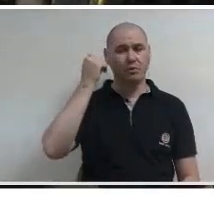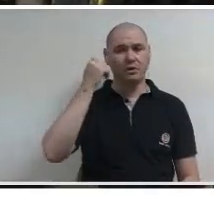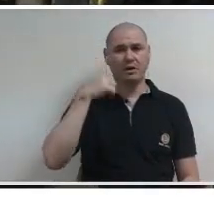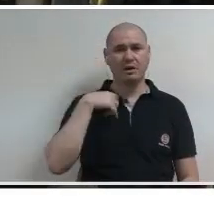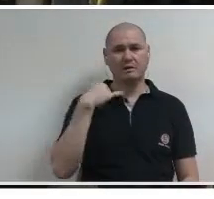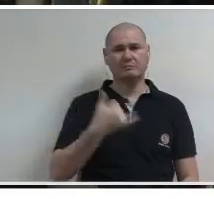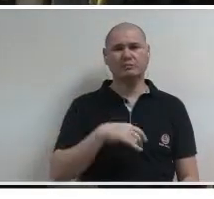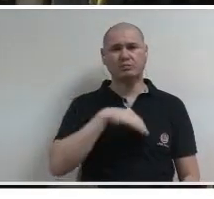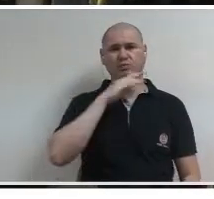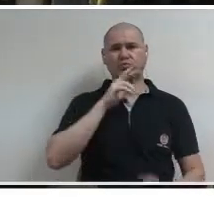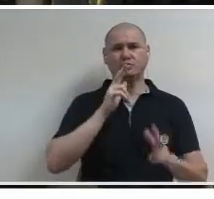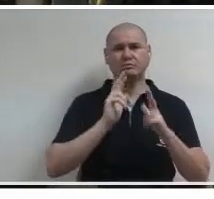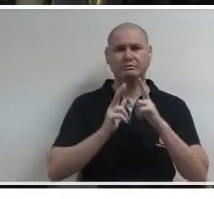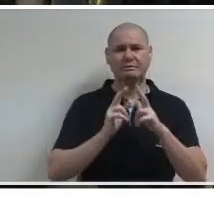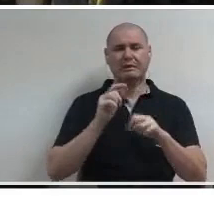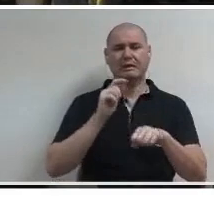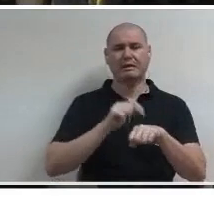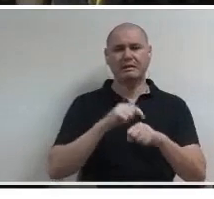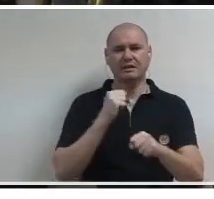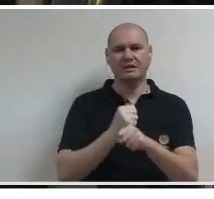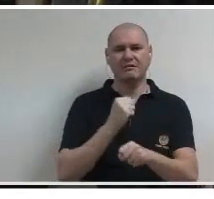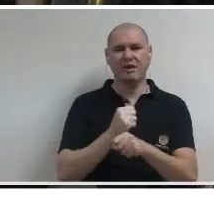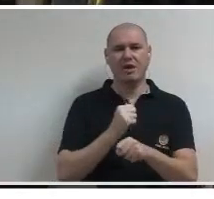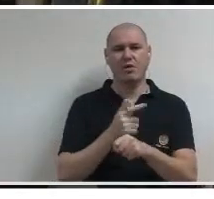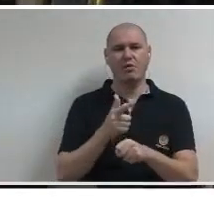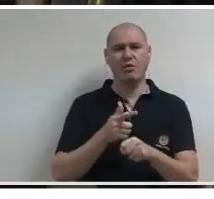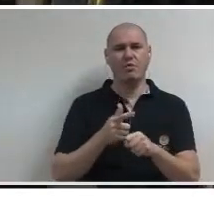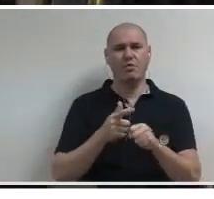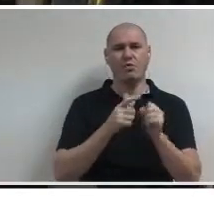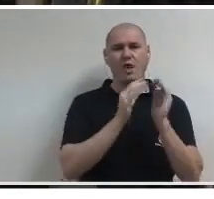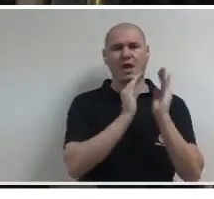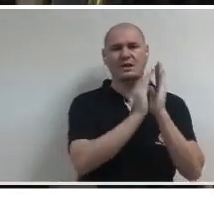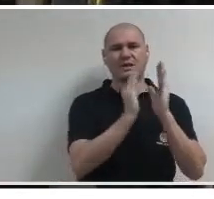y nada con ambas